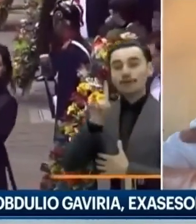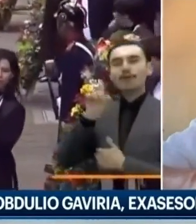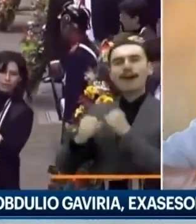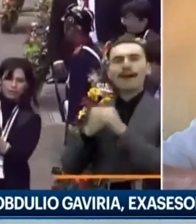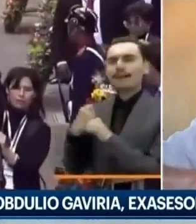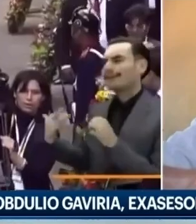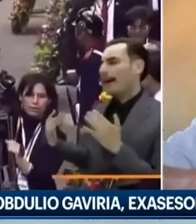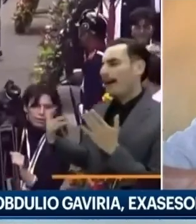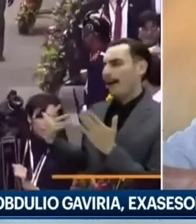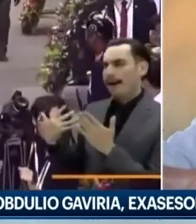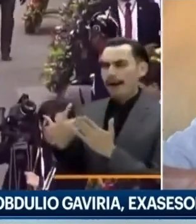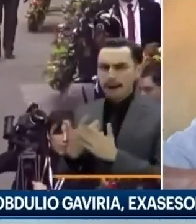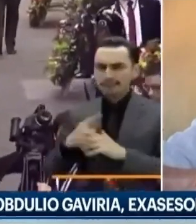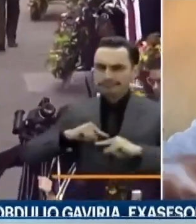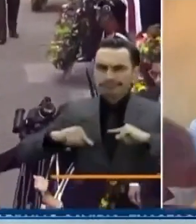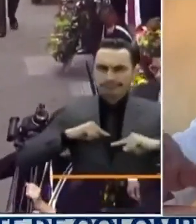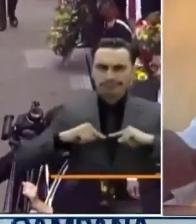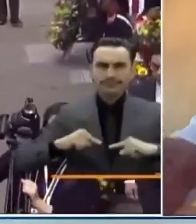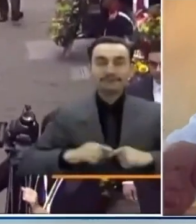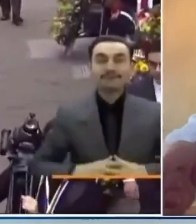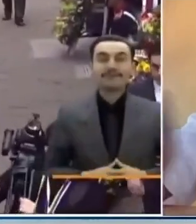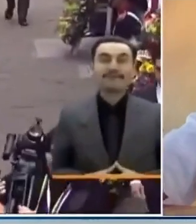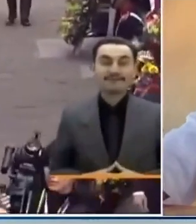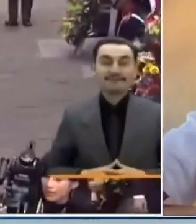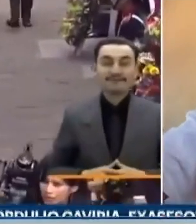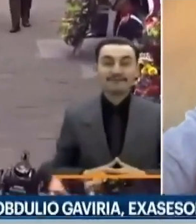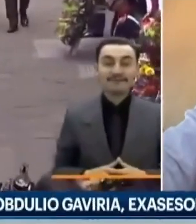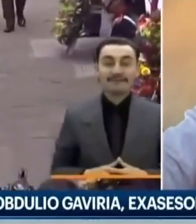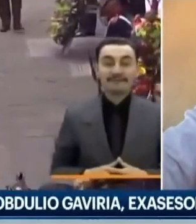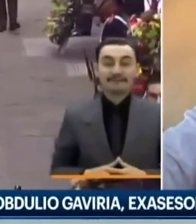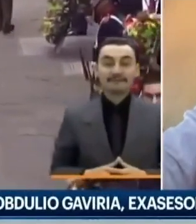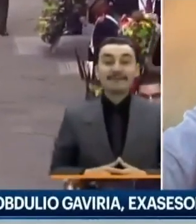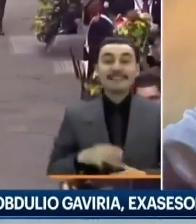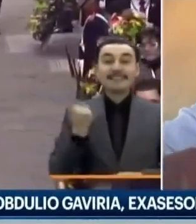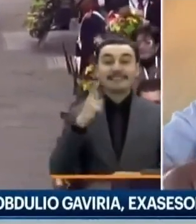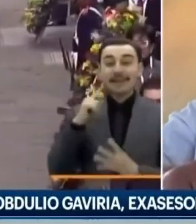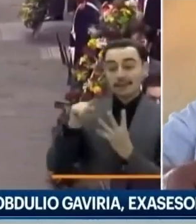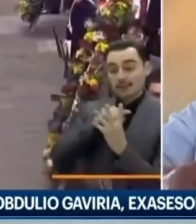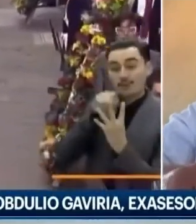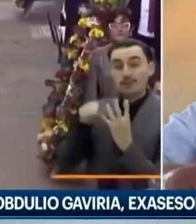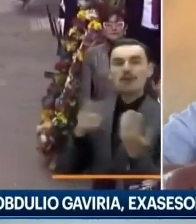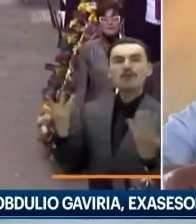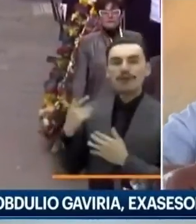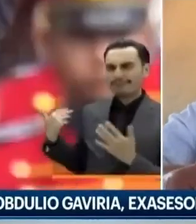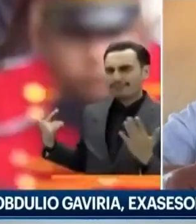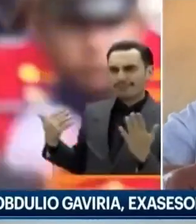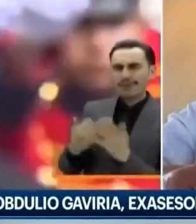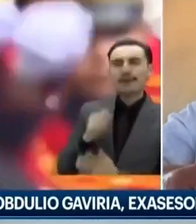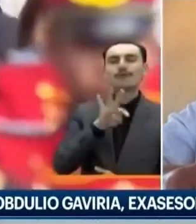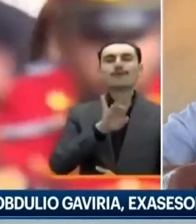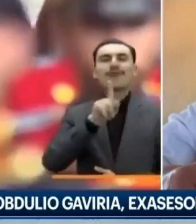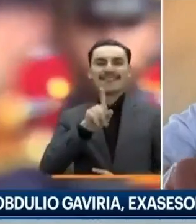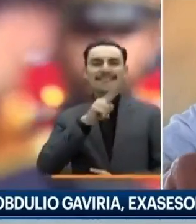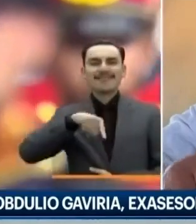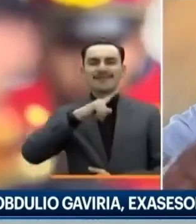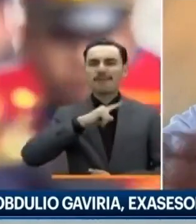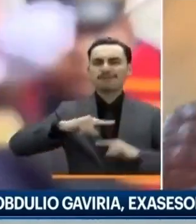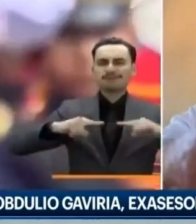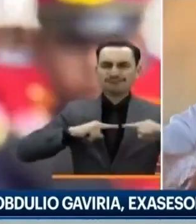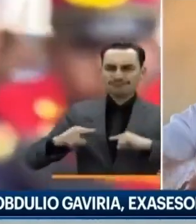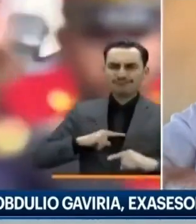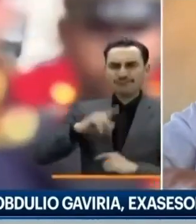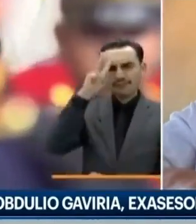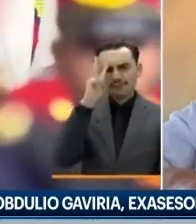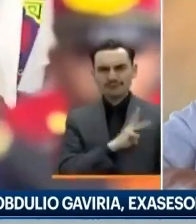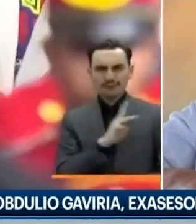Dependerá del resultado del proceso, porque hay que separar cuerdas. Sí. El joven Petro es juzgado